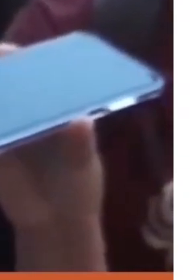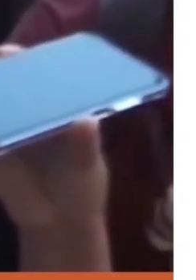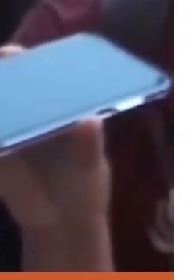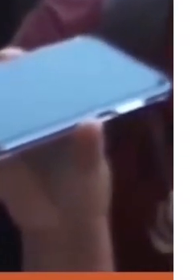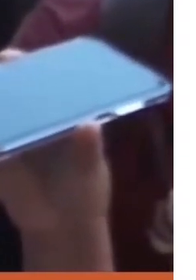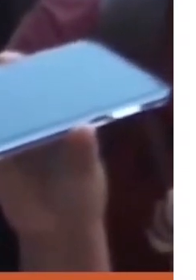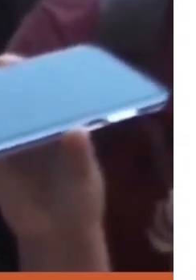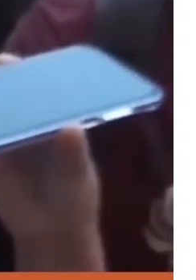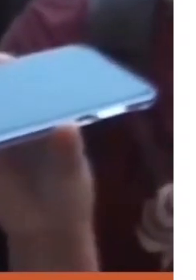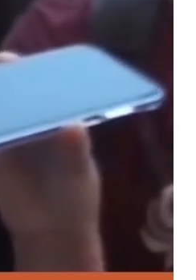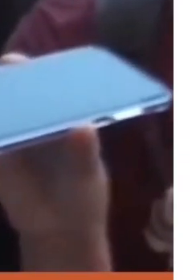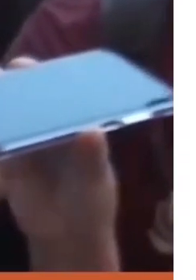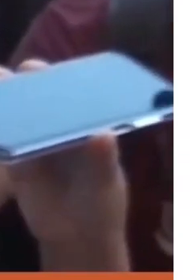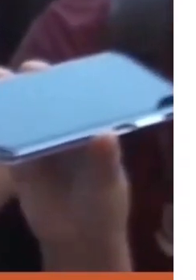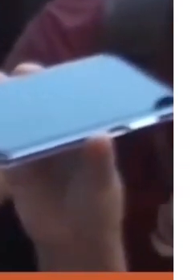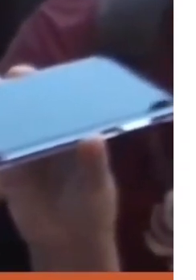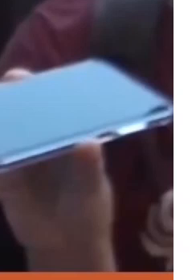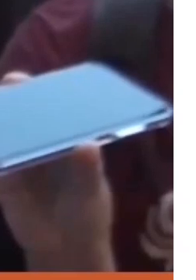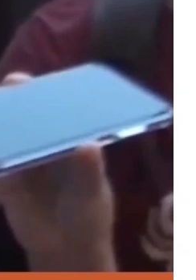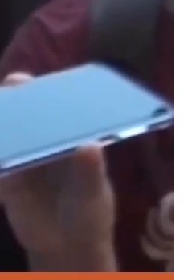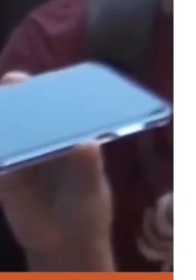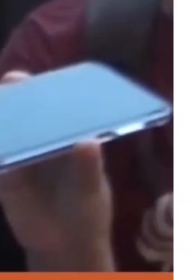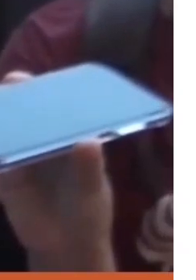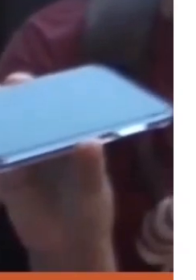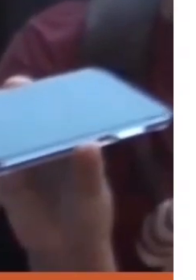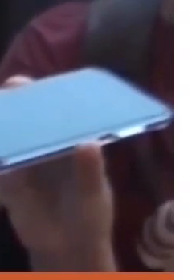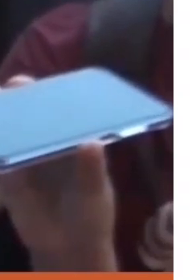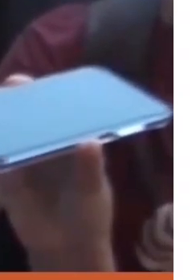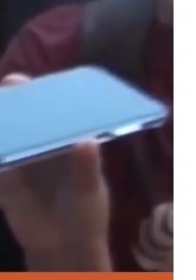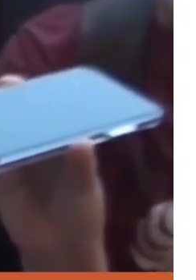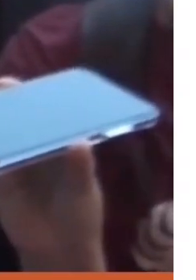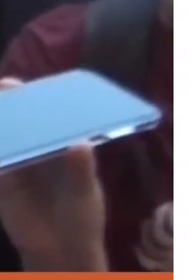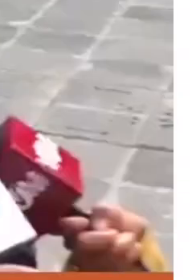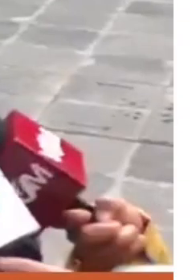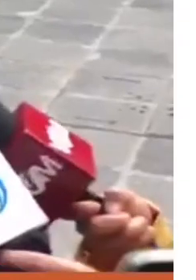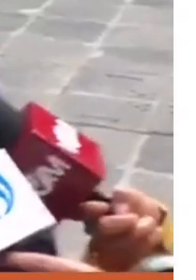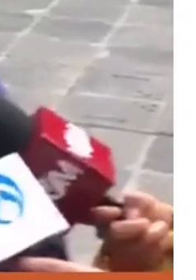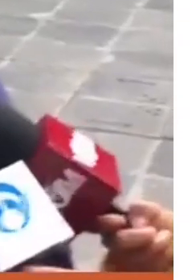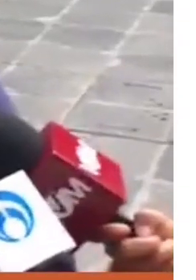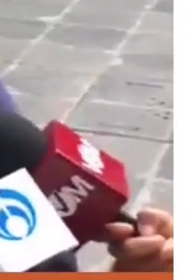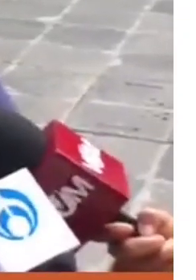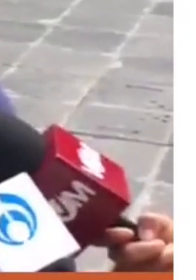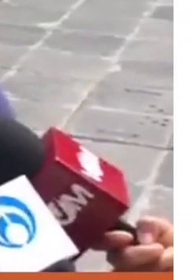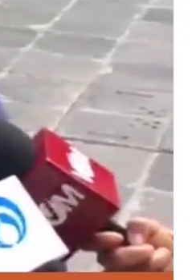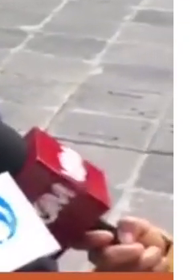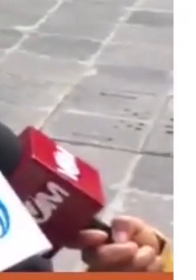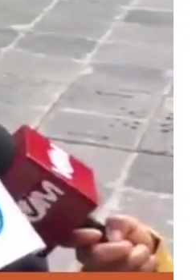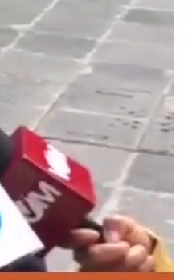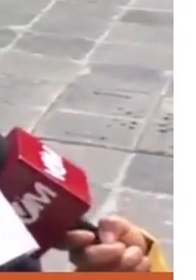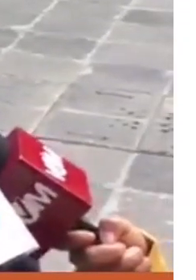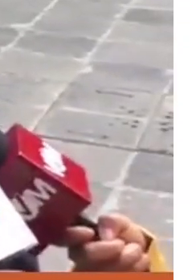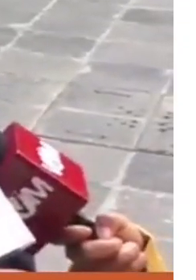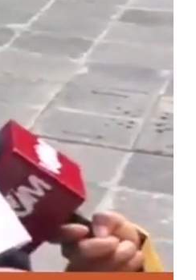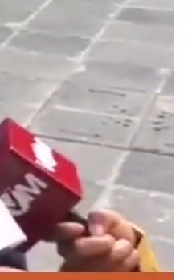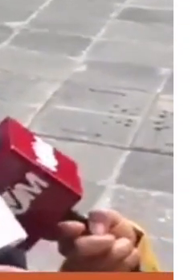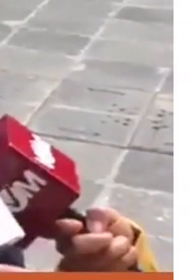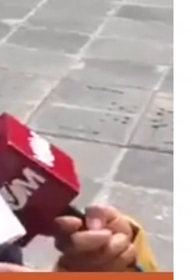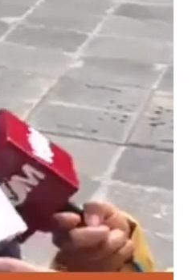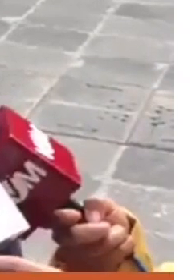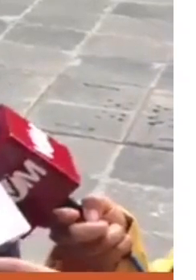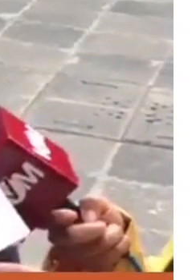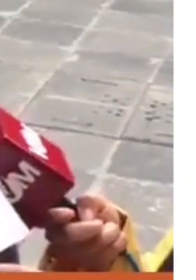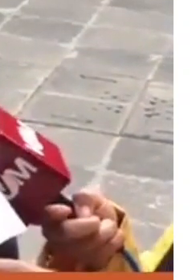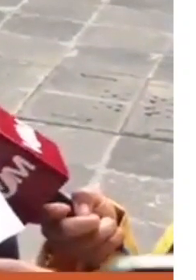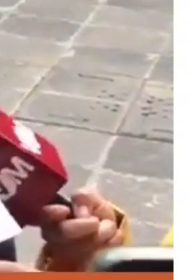cualquier gobernador, yo, cualquiera, ya lo hubiéramos contratado y te hubiéramos dado la respuesta. se rompe aquí la lógica de la alerta sísmica, da